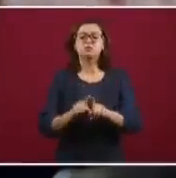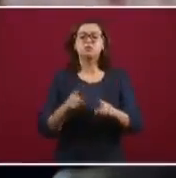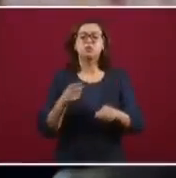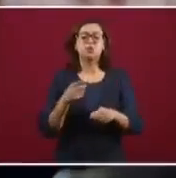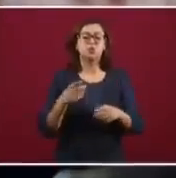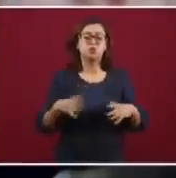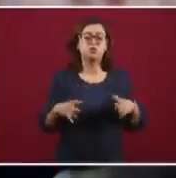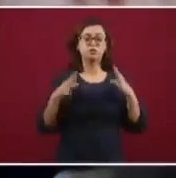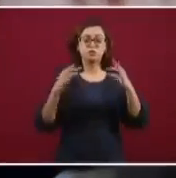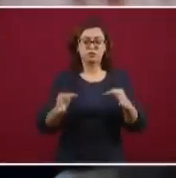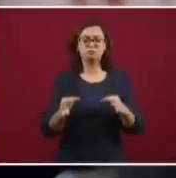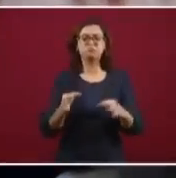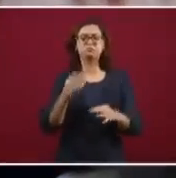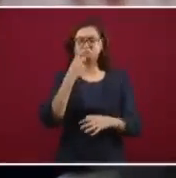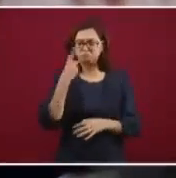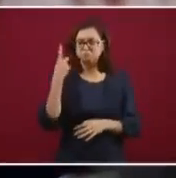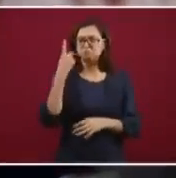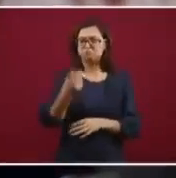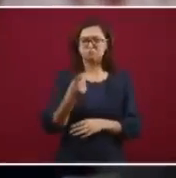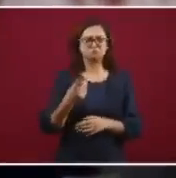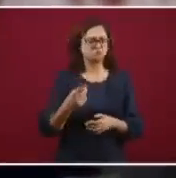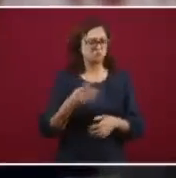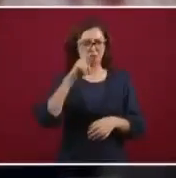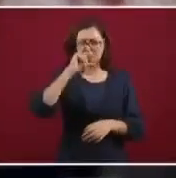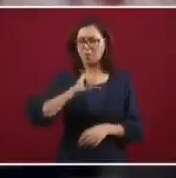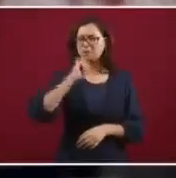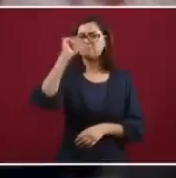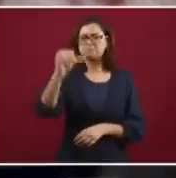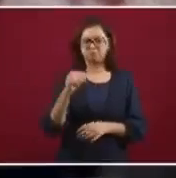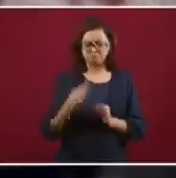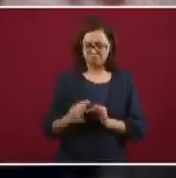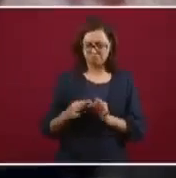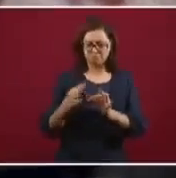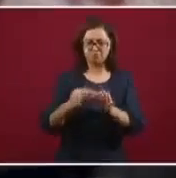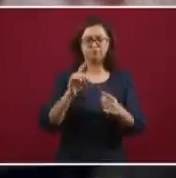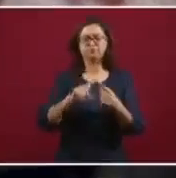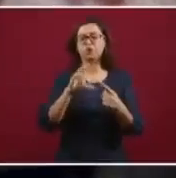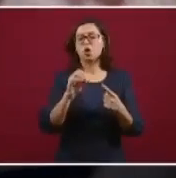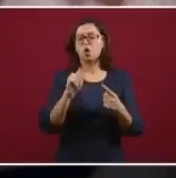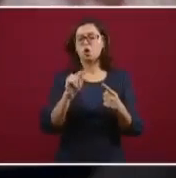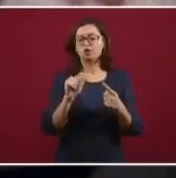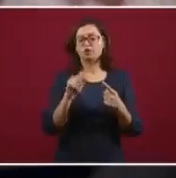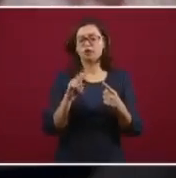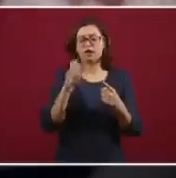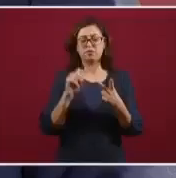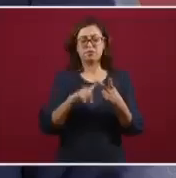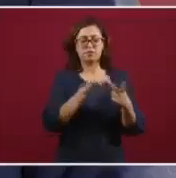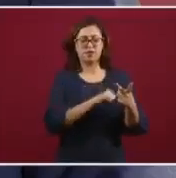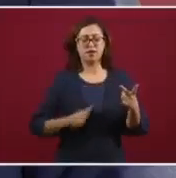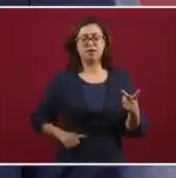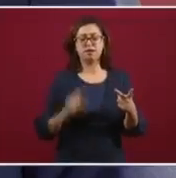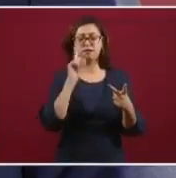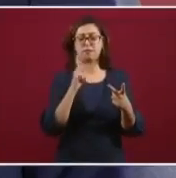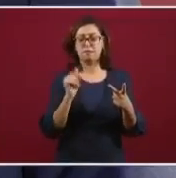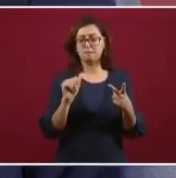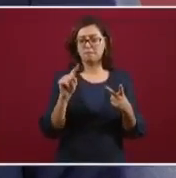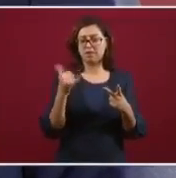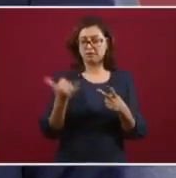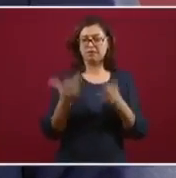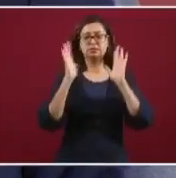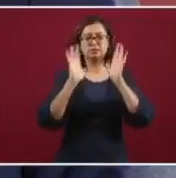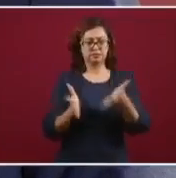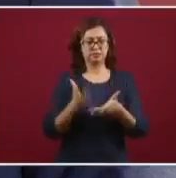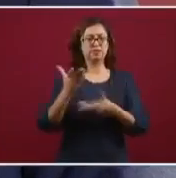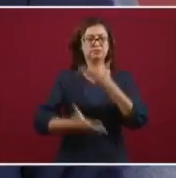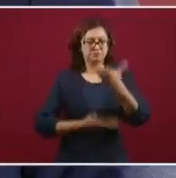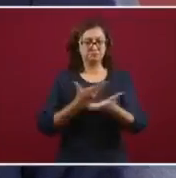que no le va a fallar. Muchas gracias por la ayuda. Tanto Octavio Almada como la alcaldesa Patti Durán ya se pusieron a la